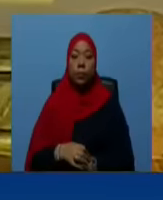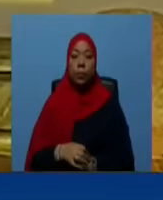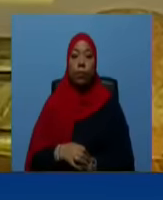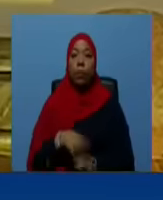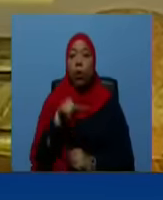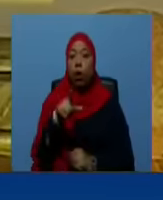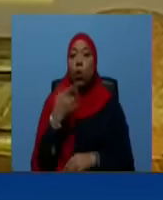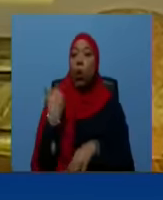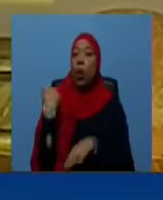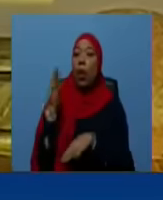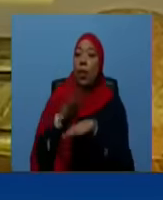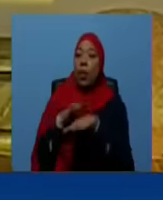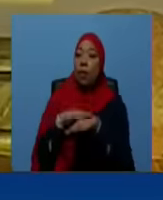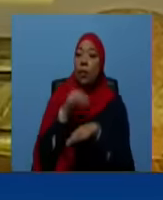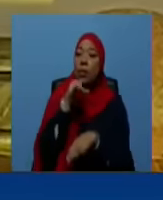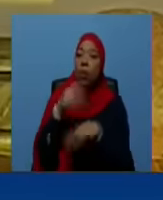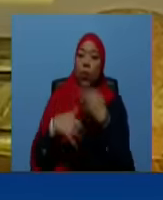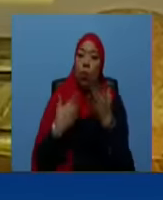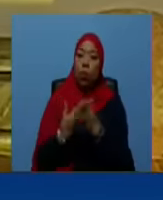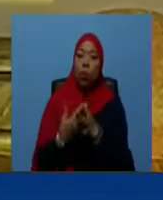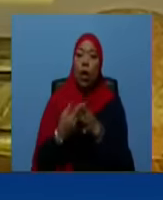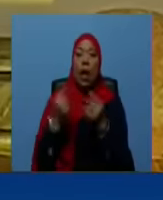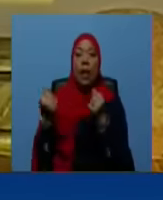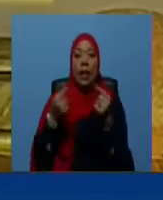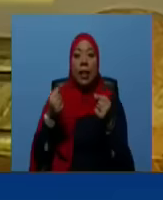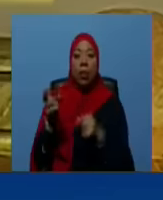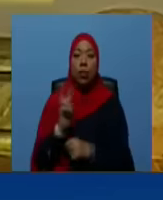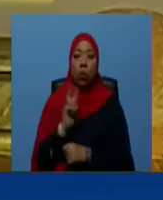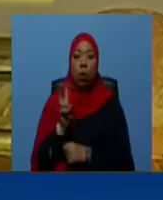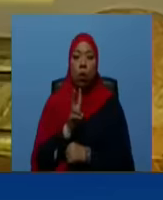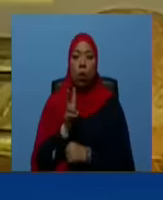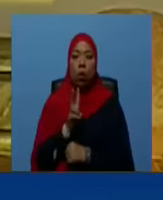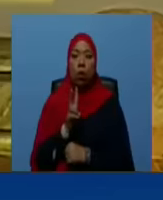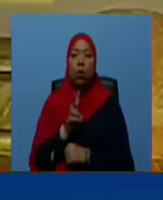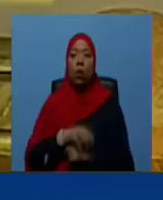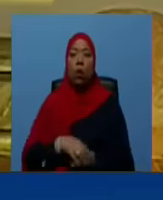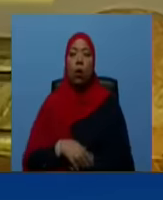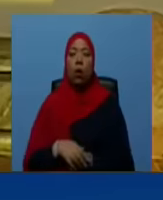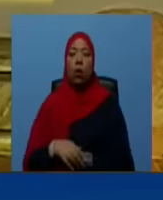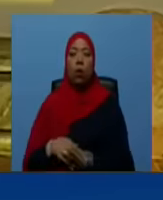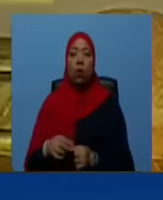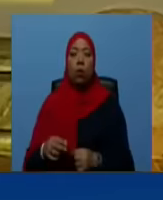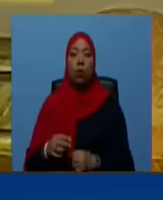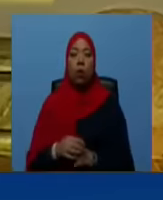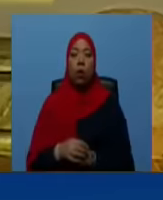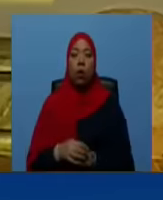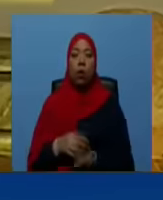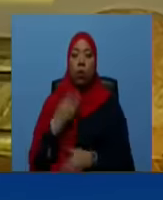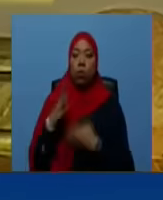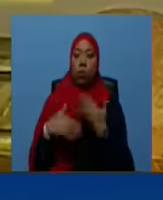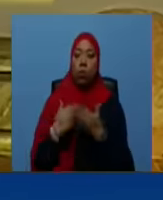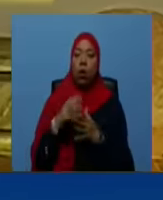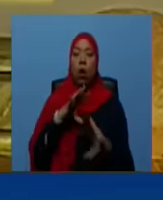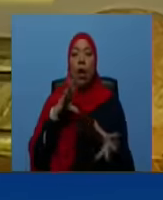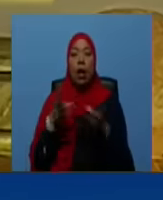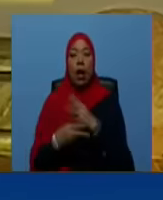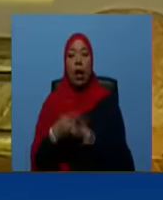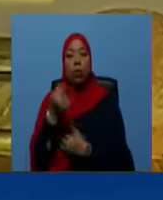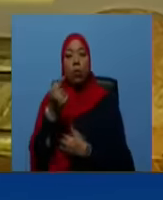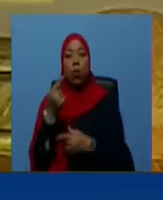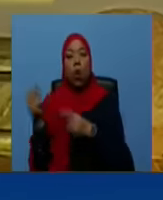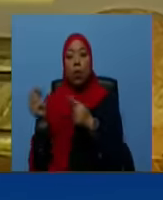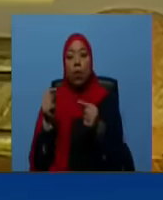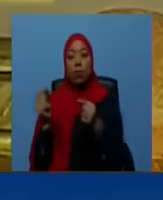Eso te dice lo robusta que está la economía y que ya no se traslada al campo económico la